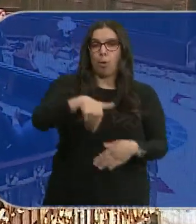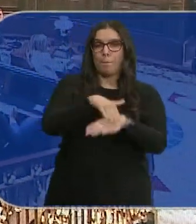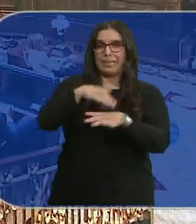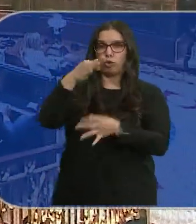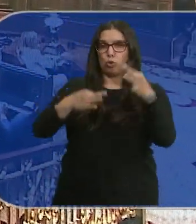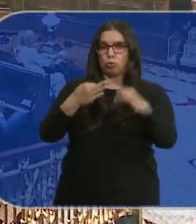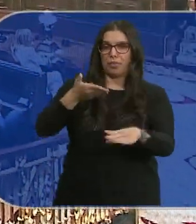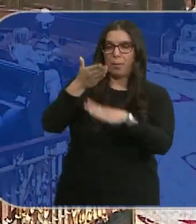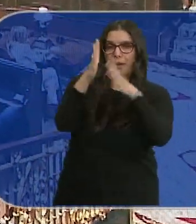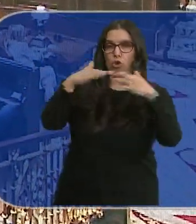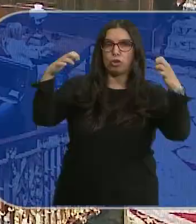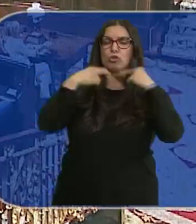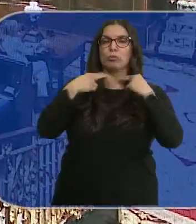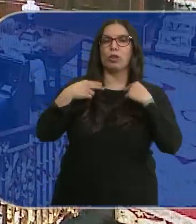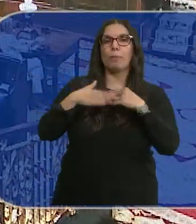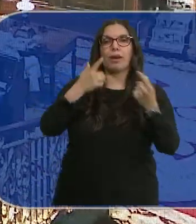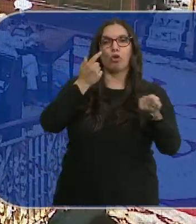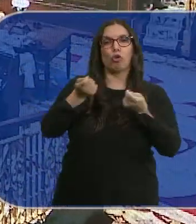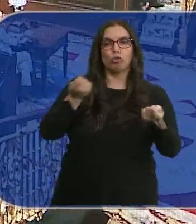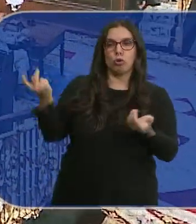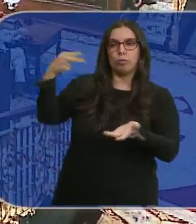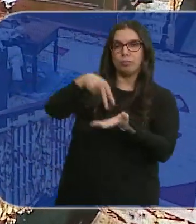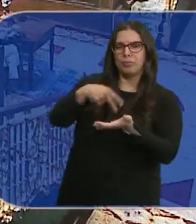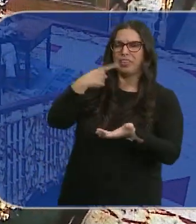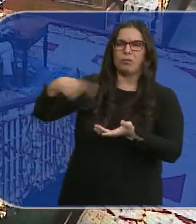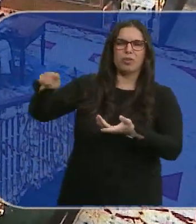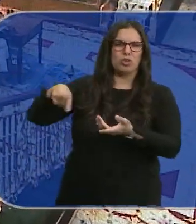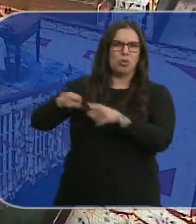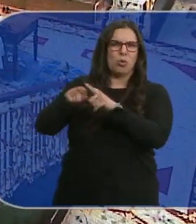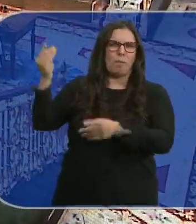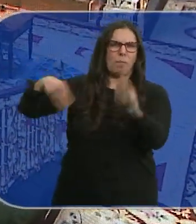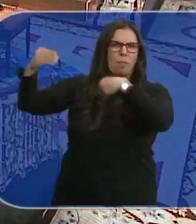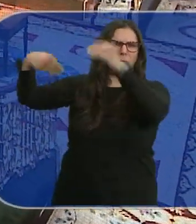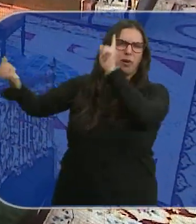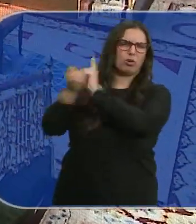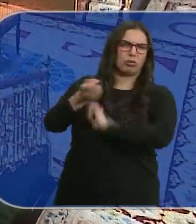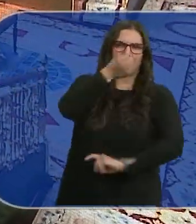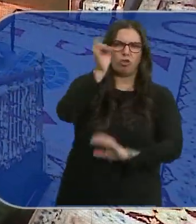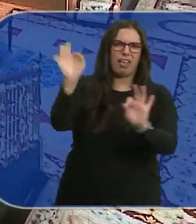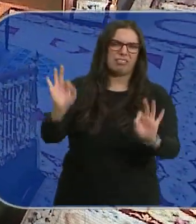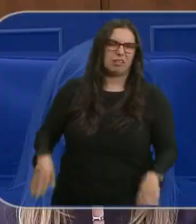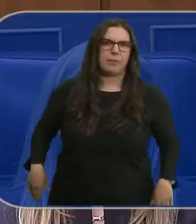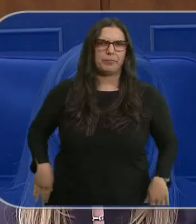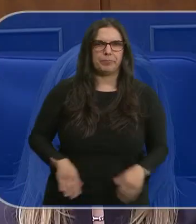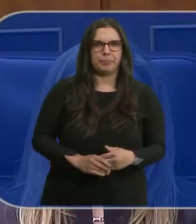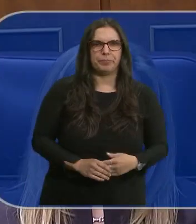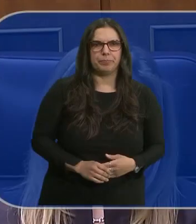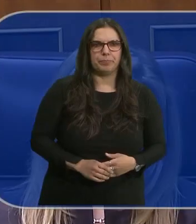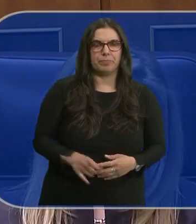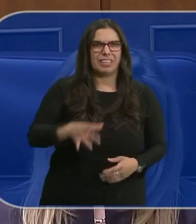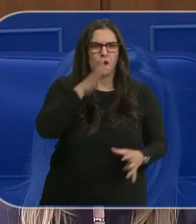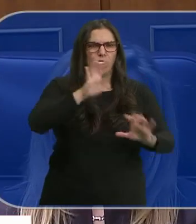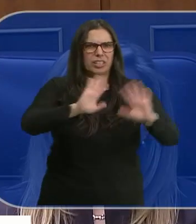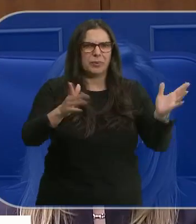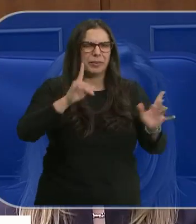hoy en la sesión de control al Congreso, quien alude a la máquina de fango que dice que existe contra los socialistas. Un escándalo